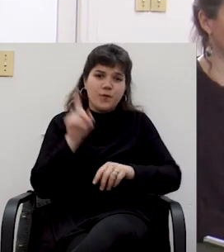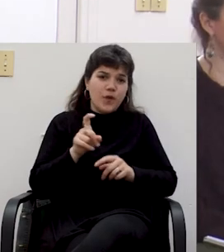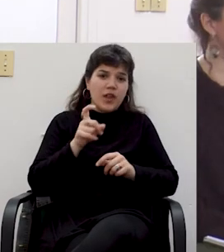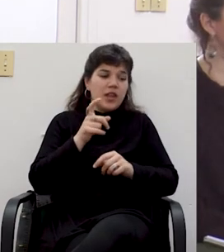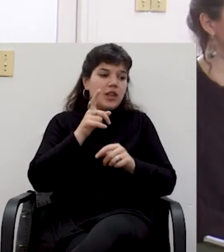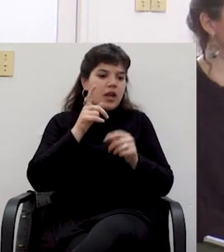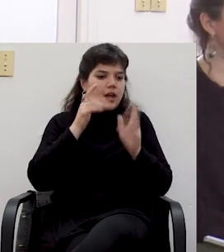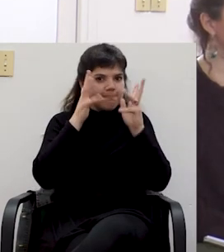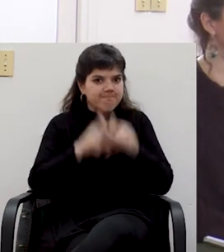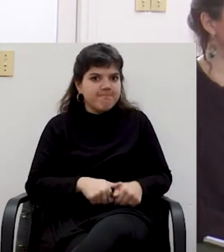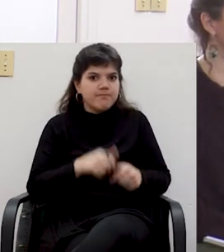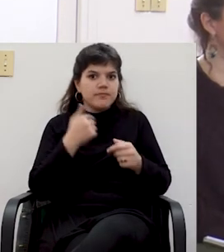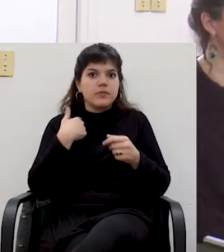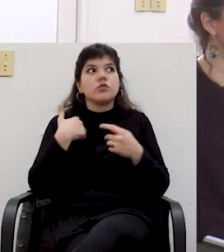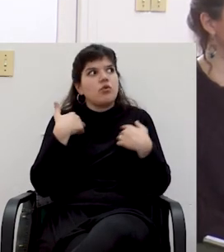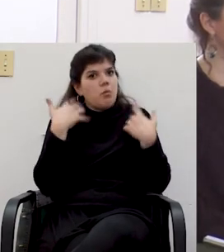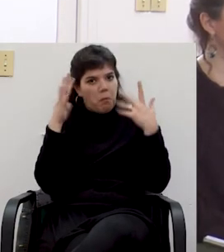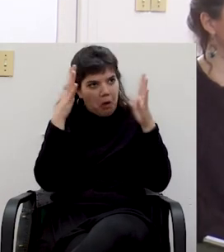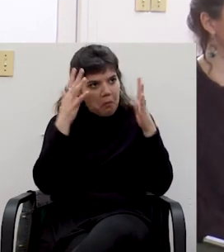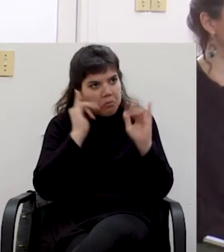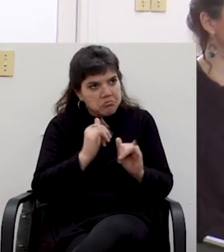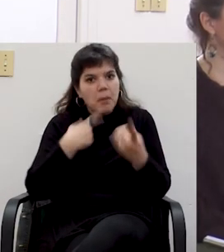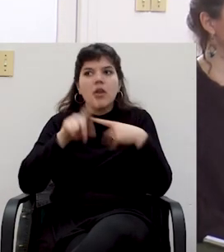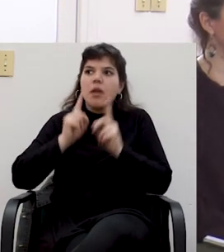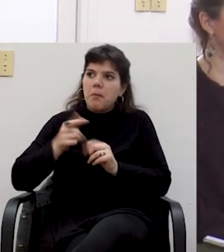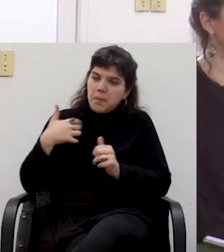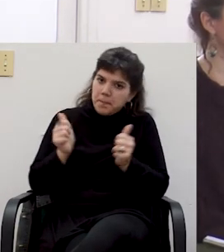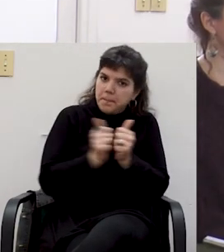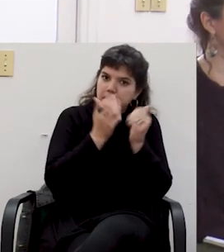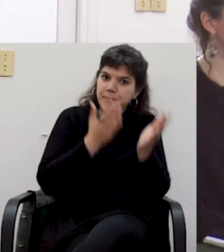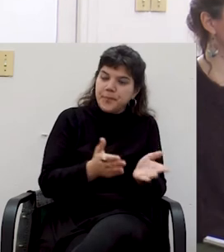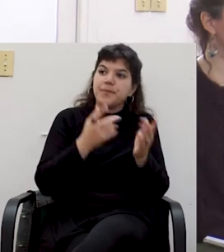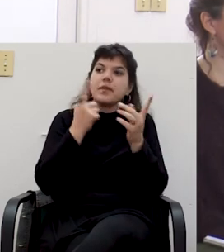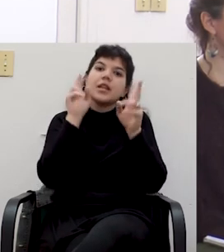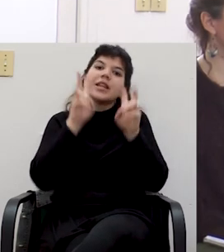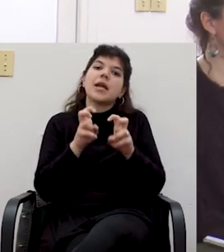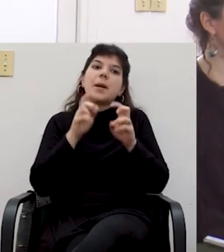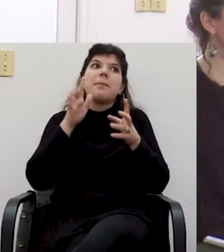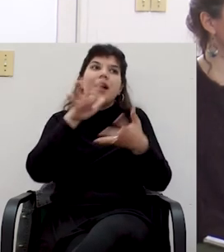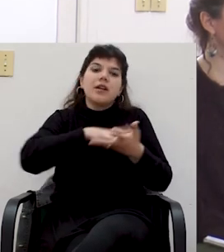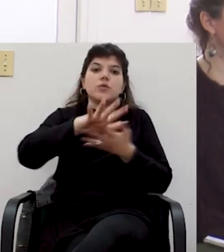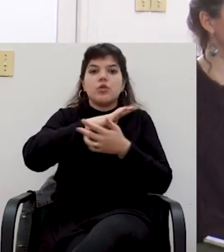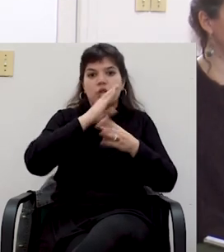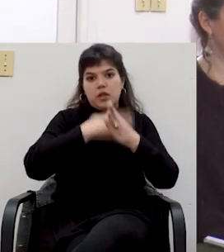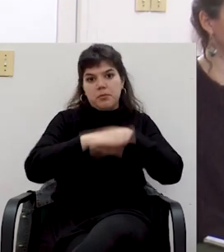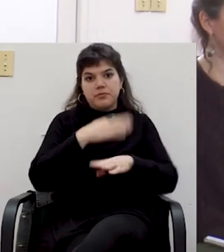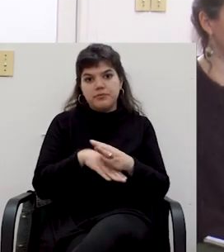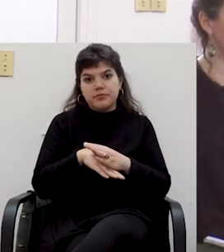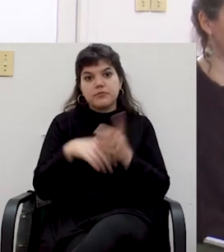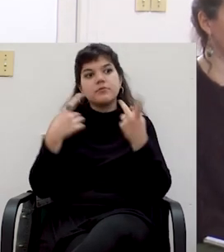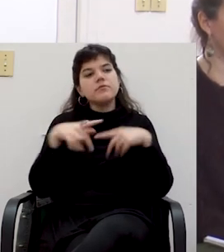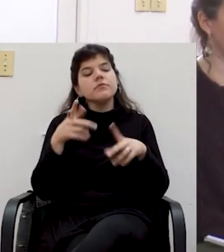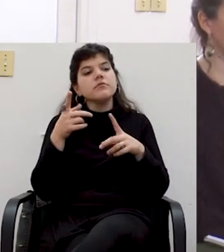jerarquización que no solo celebro sino que también acompaño en lo que tiene que ver en materia de discapacidad. Pero